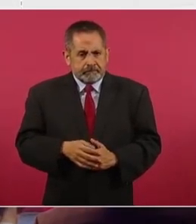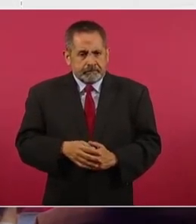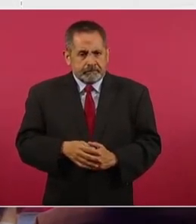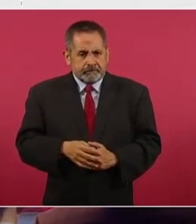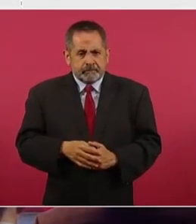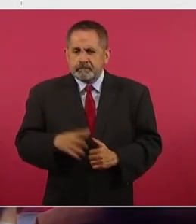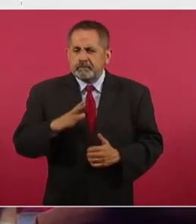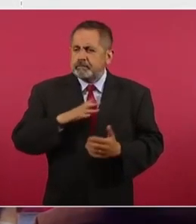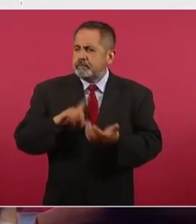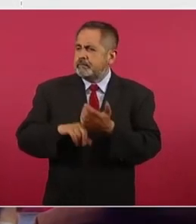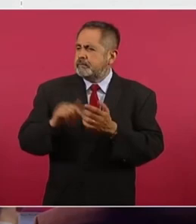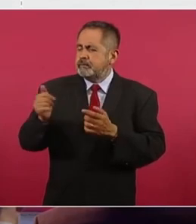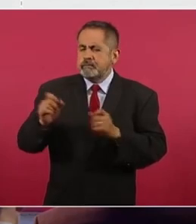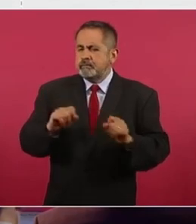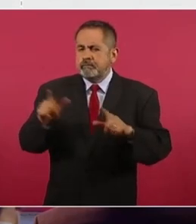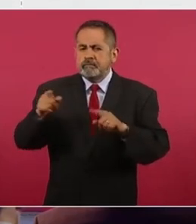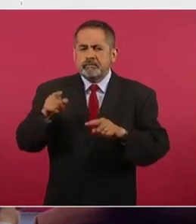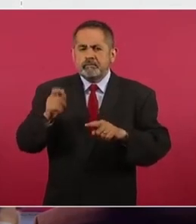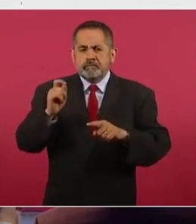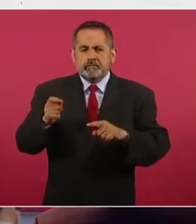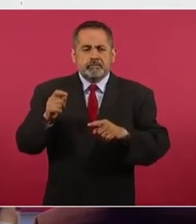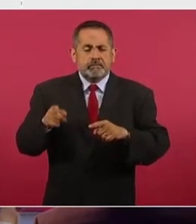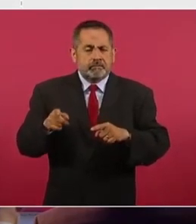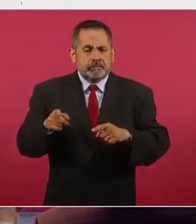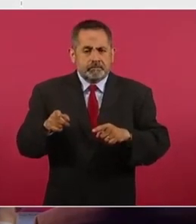Pero hay uno que tenemos de.